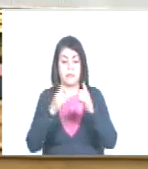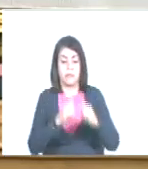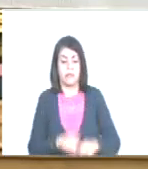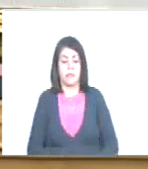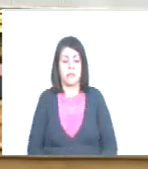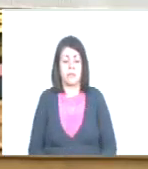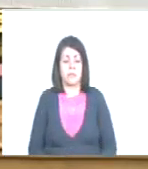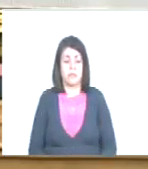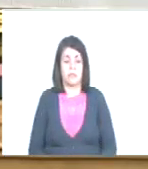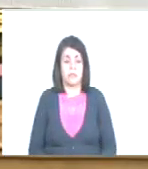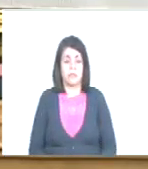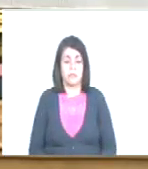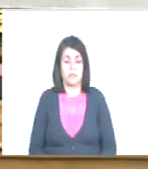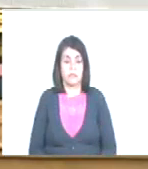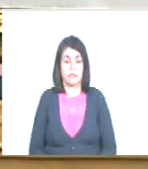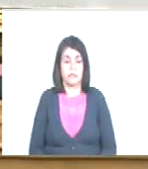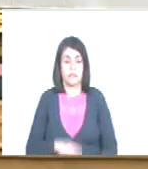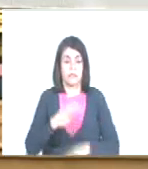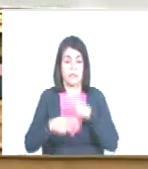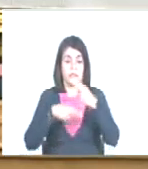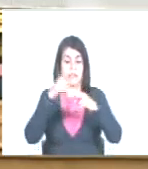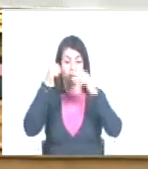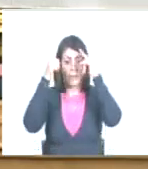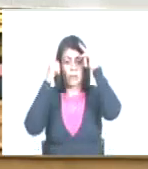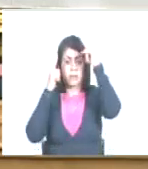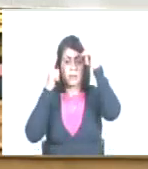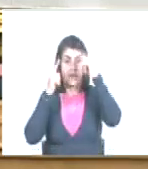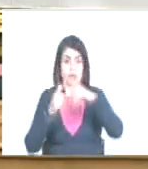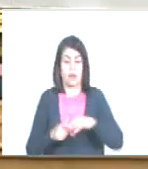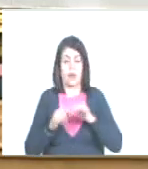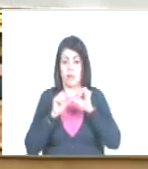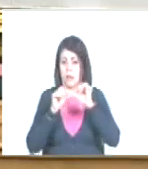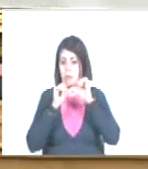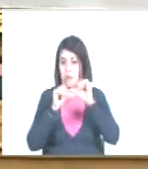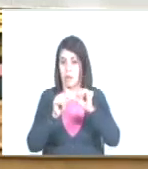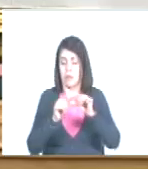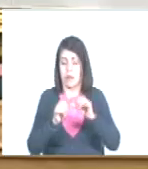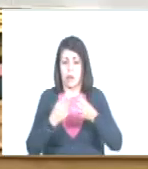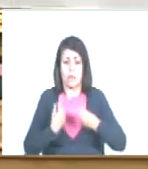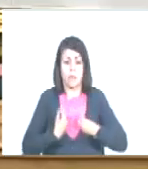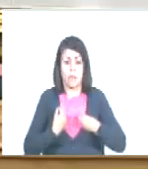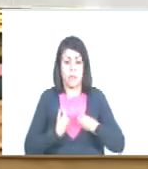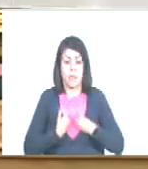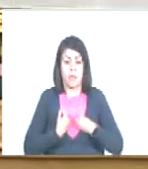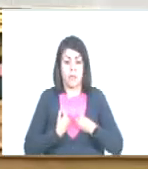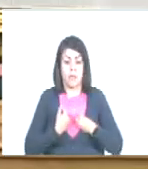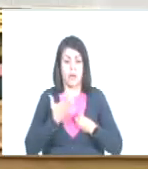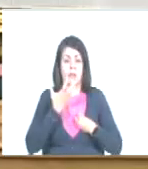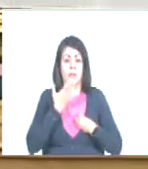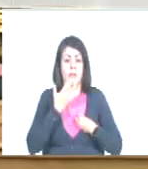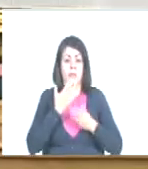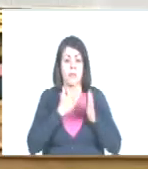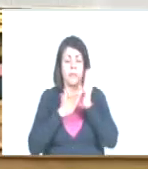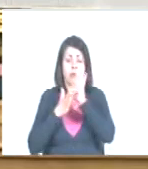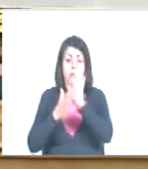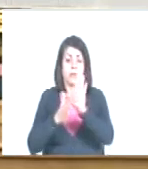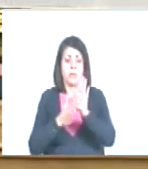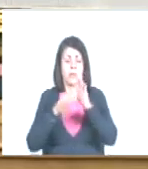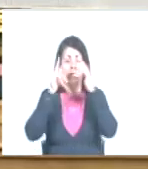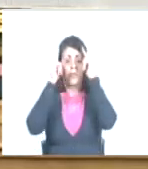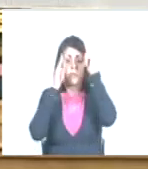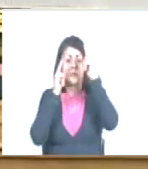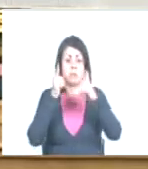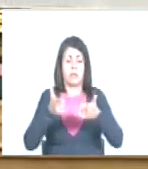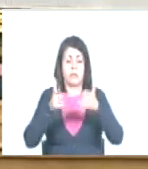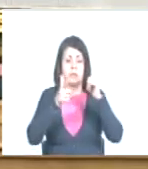es que el legado de Hugo Chávez continúa vivo que el ejemplo de Hugo Chávez nos